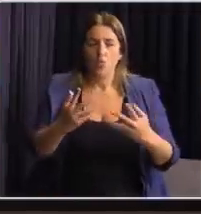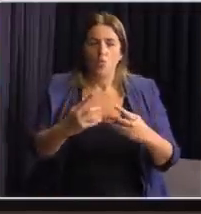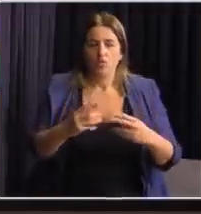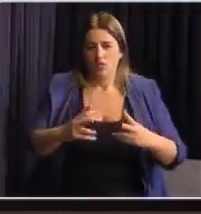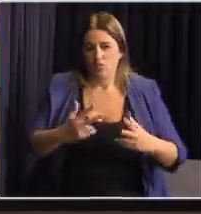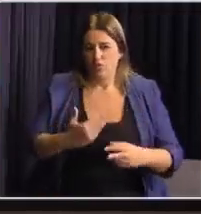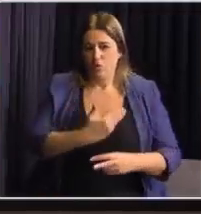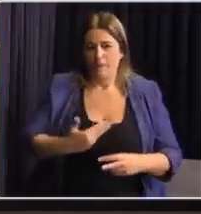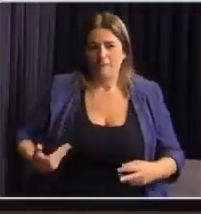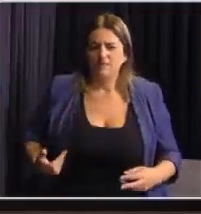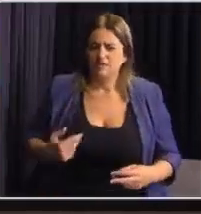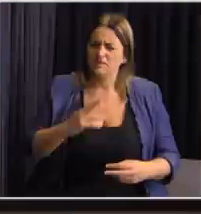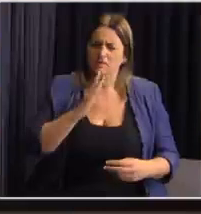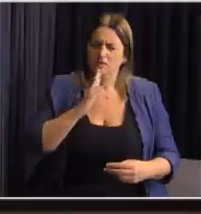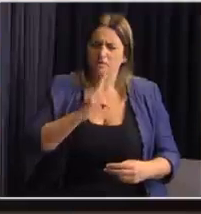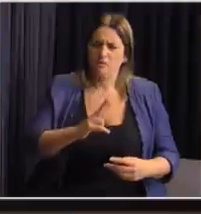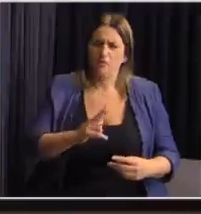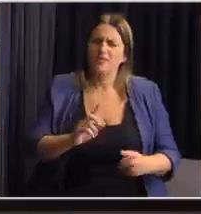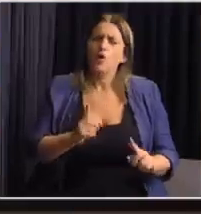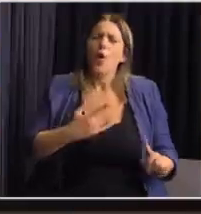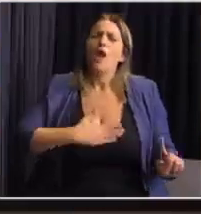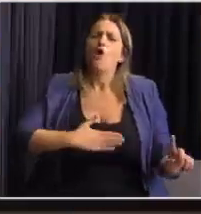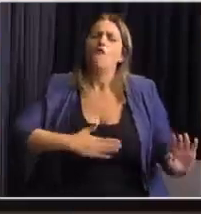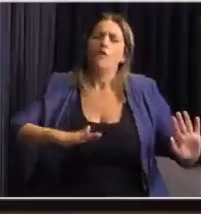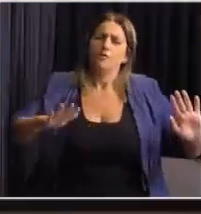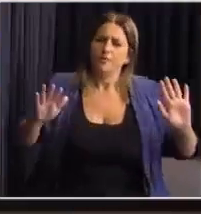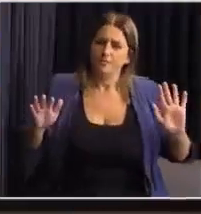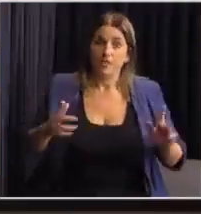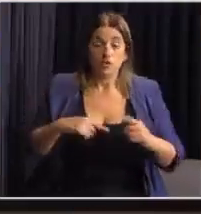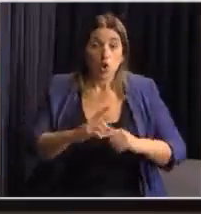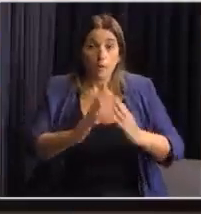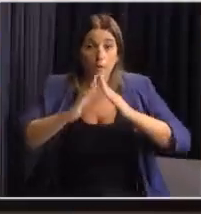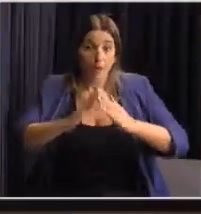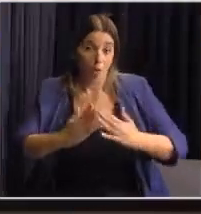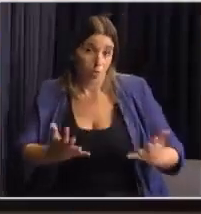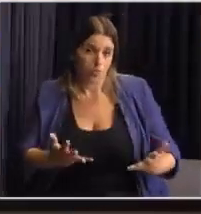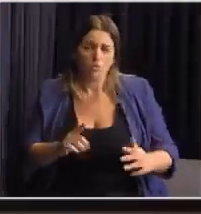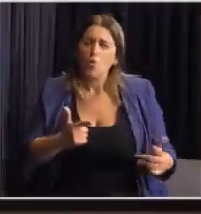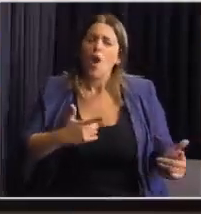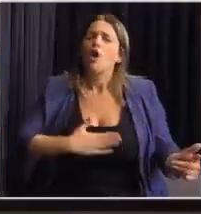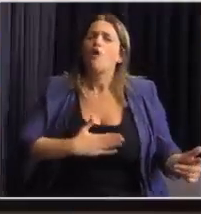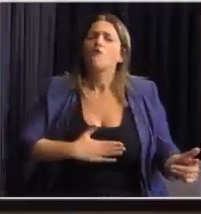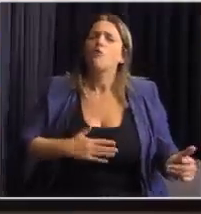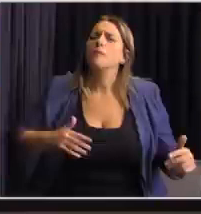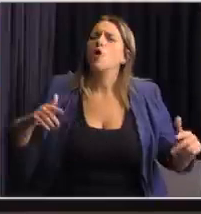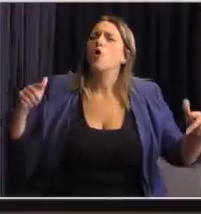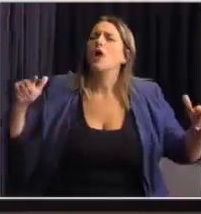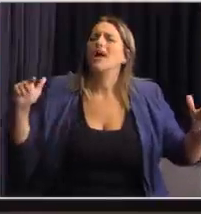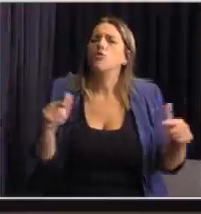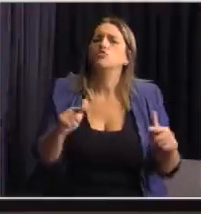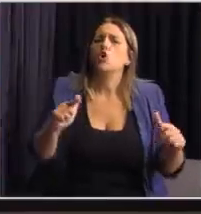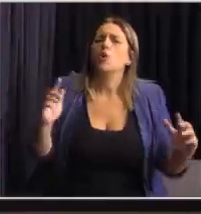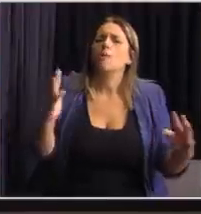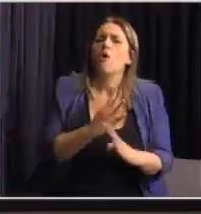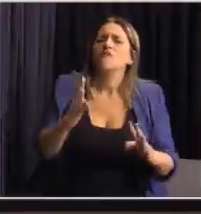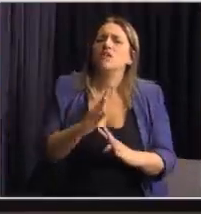decir, en alguna respuesta anterior, que no está conforme. Y la pregunta que yo le hago es, ¿no está conforme con la reducción de la movilidad porque